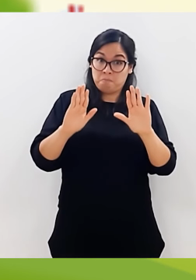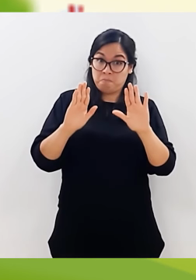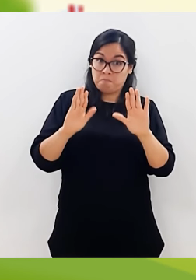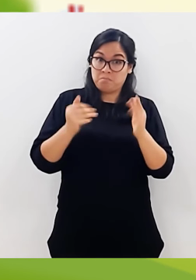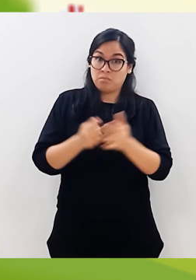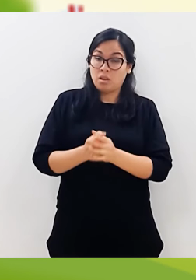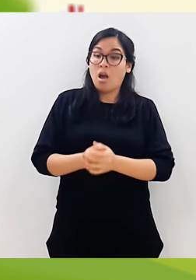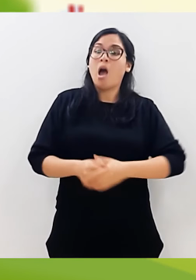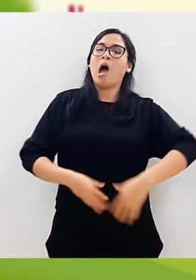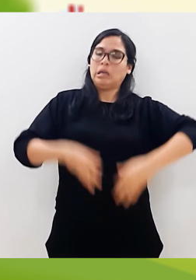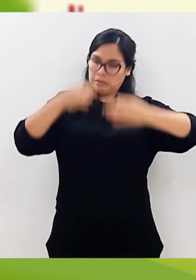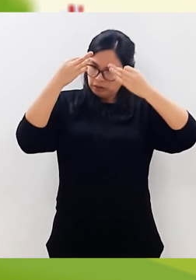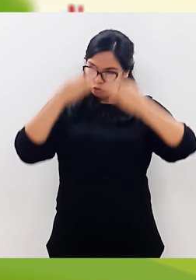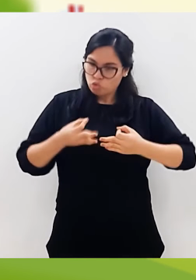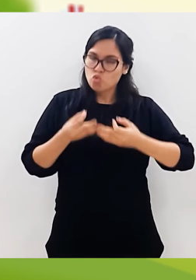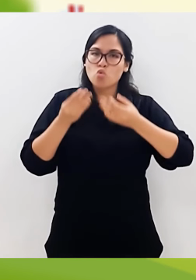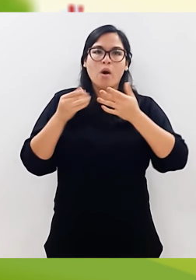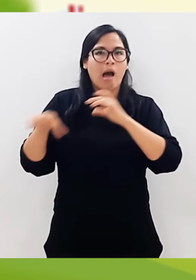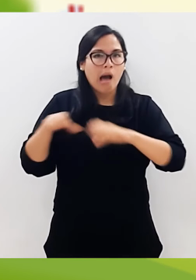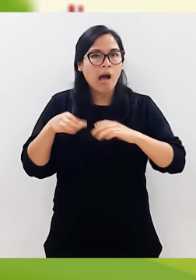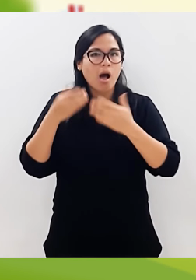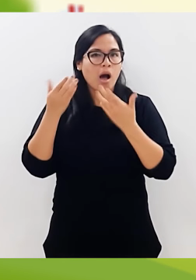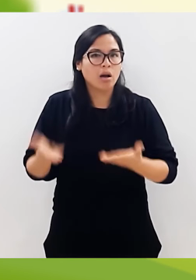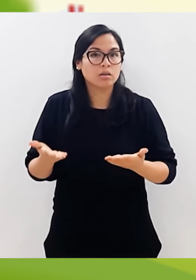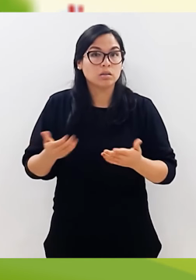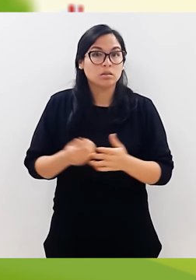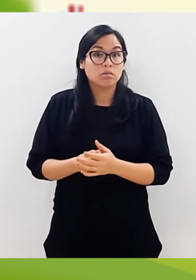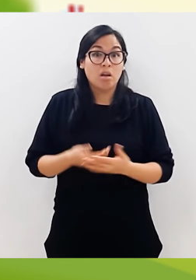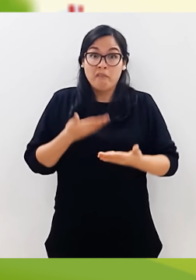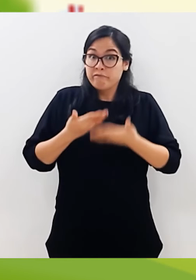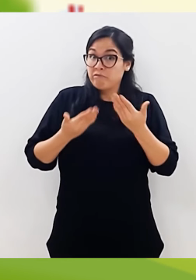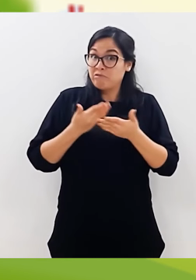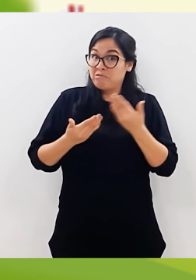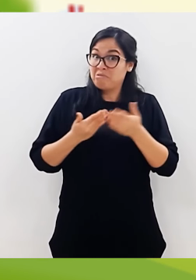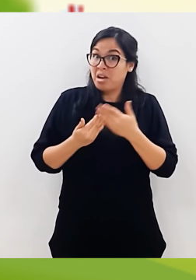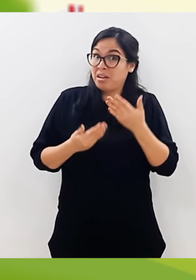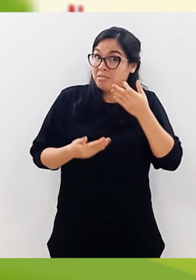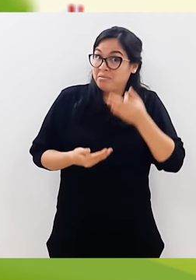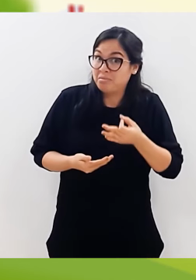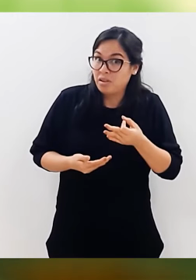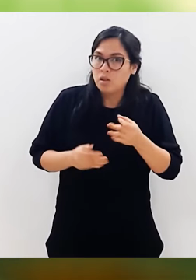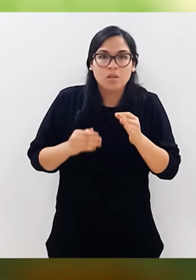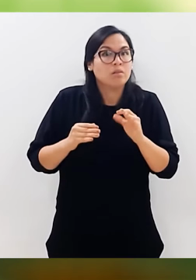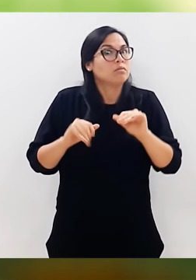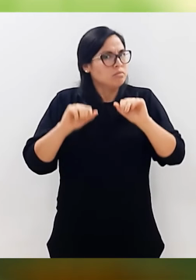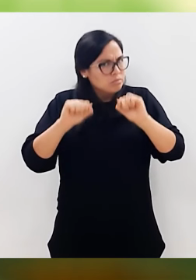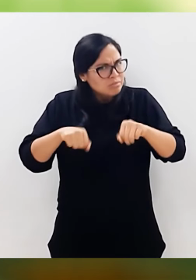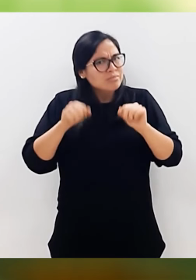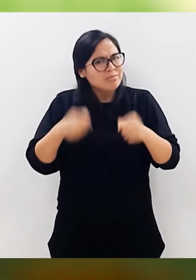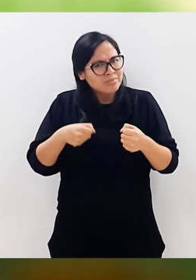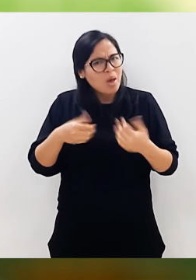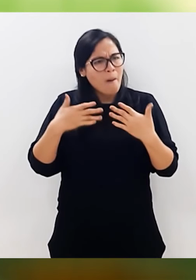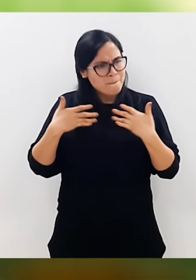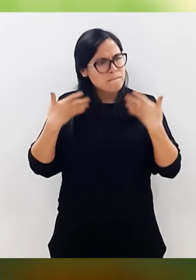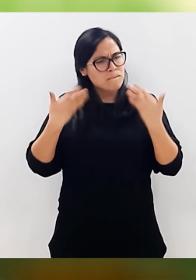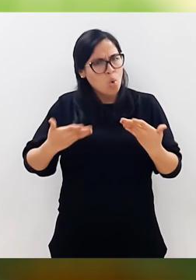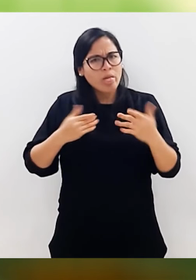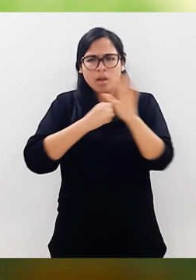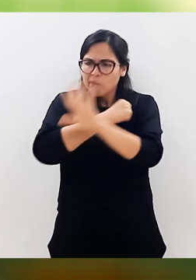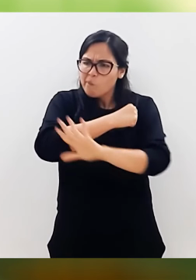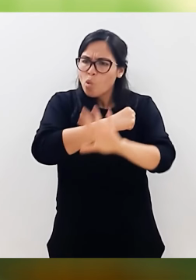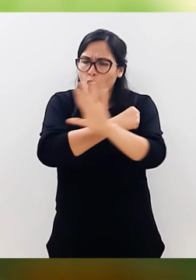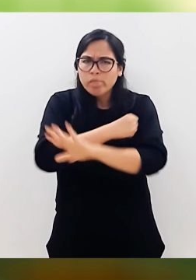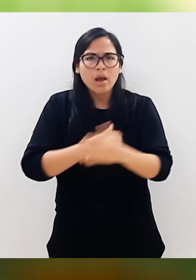cumplan. Suena sencillo, ¿verdad? Pues es así. Podemos proteger a